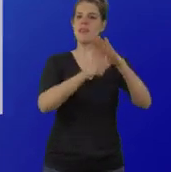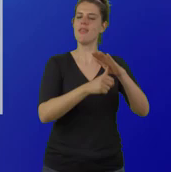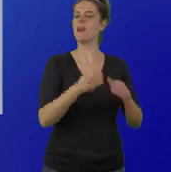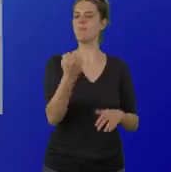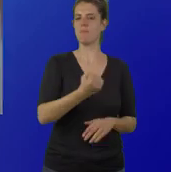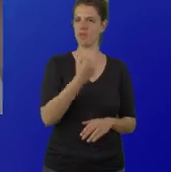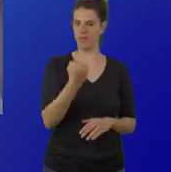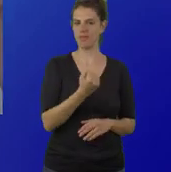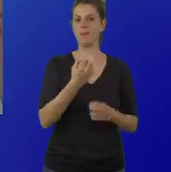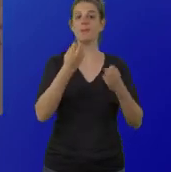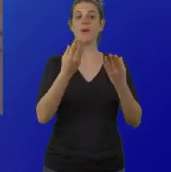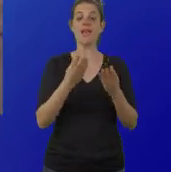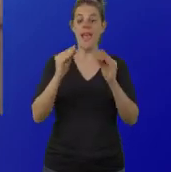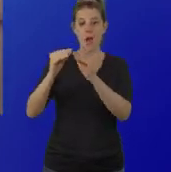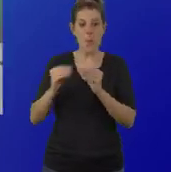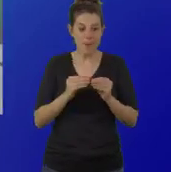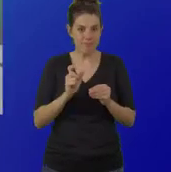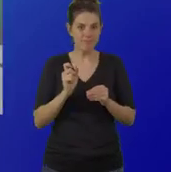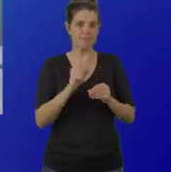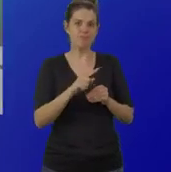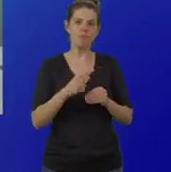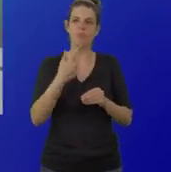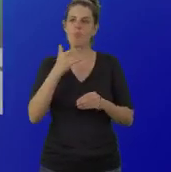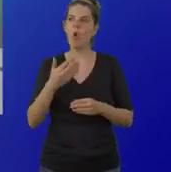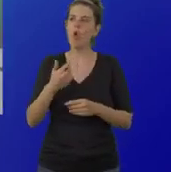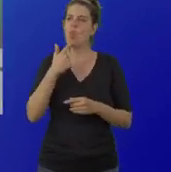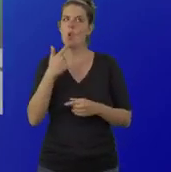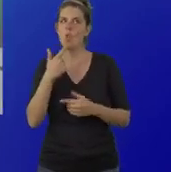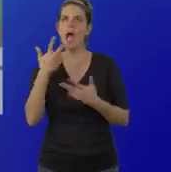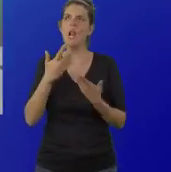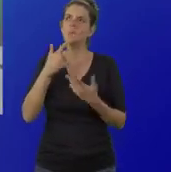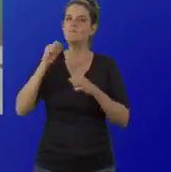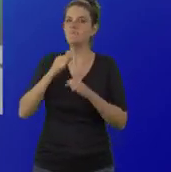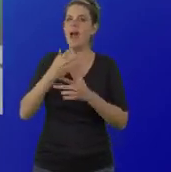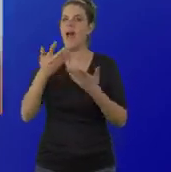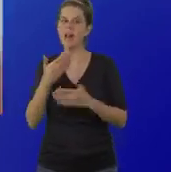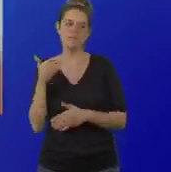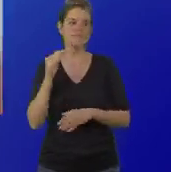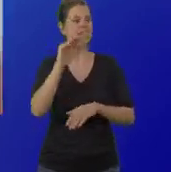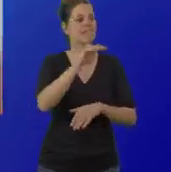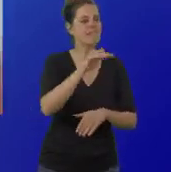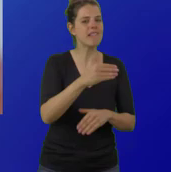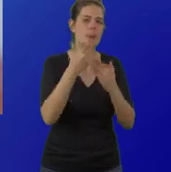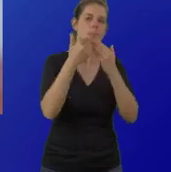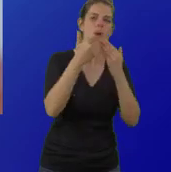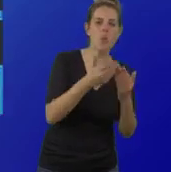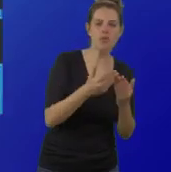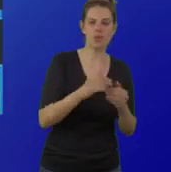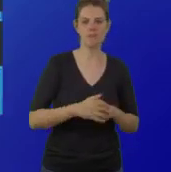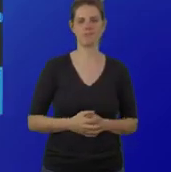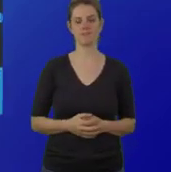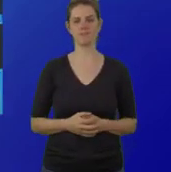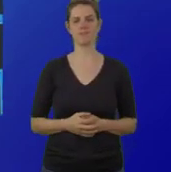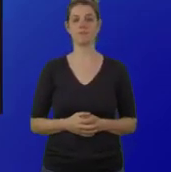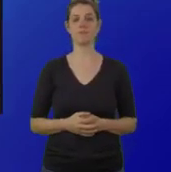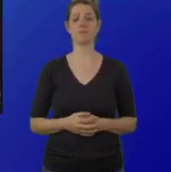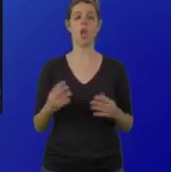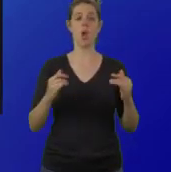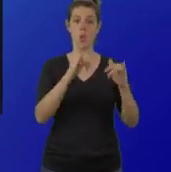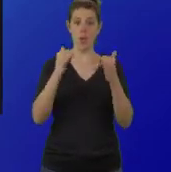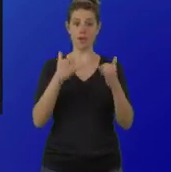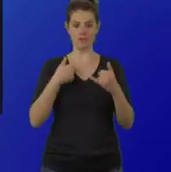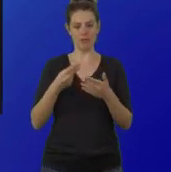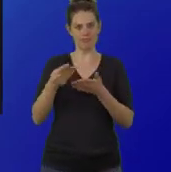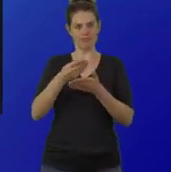en este proyecto, porque los compañeros de él recurrían en cada situación cuando de repente no sabían qué hacer. El juego lo